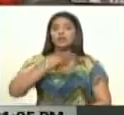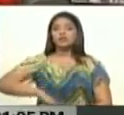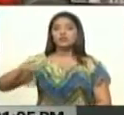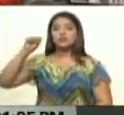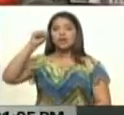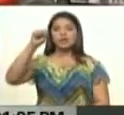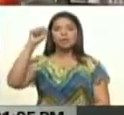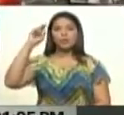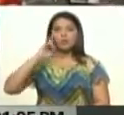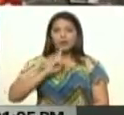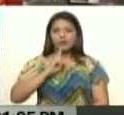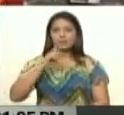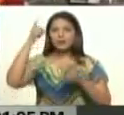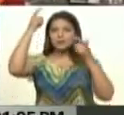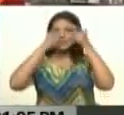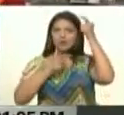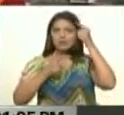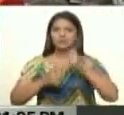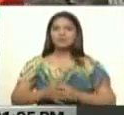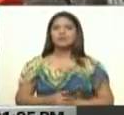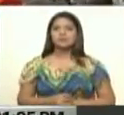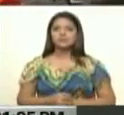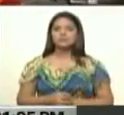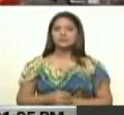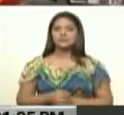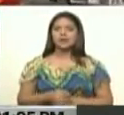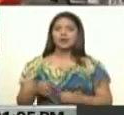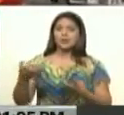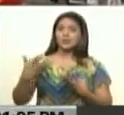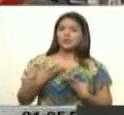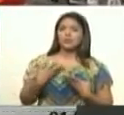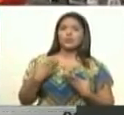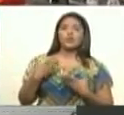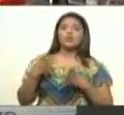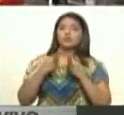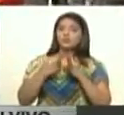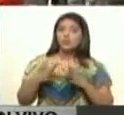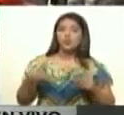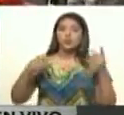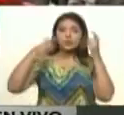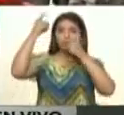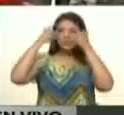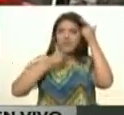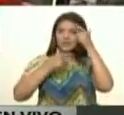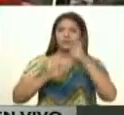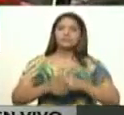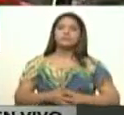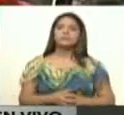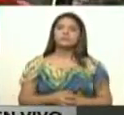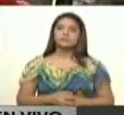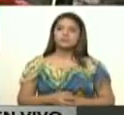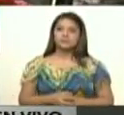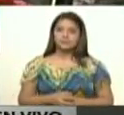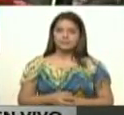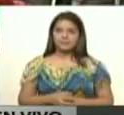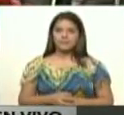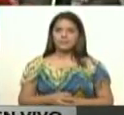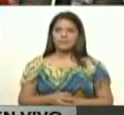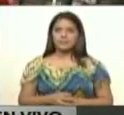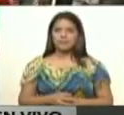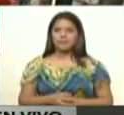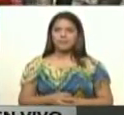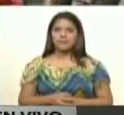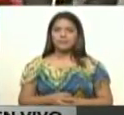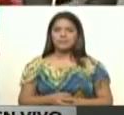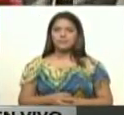socialismo bolivariano y chavista, legados históricos de nuestro comandante invicto Hugo Rafael Chávez